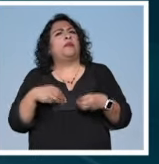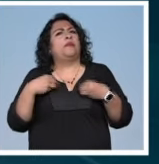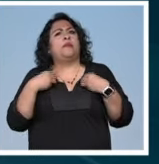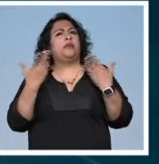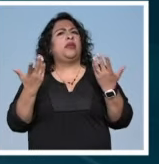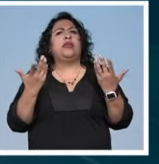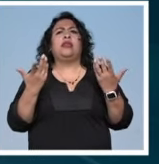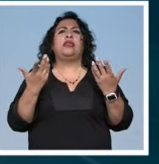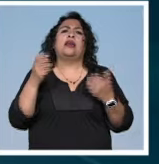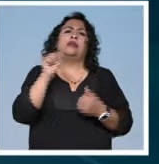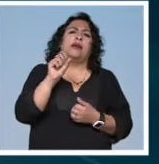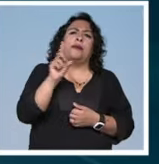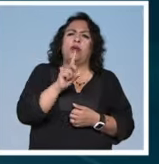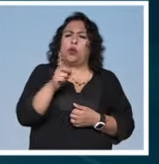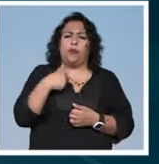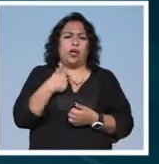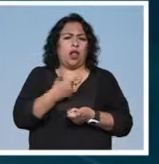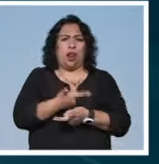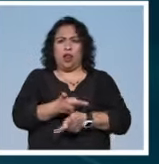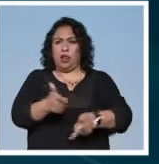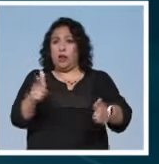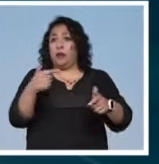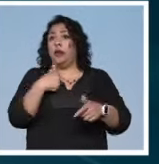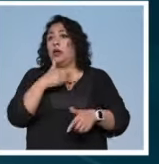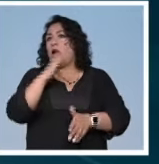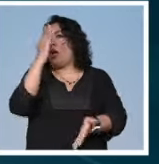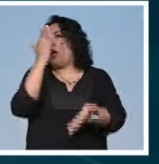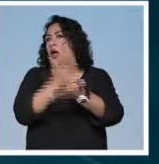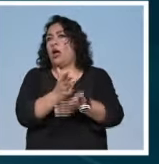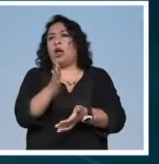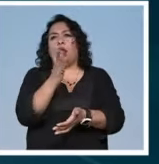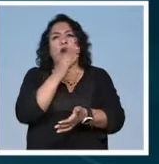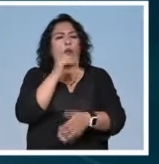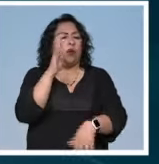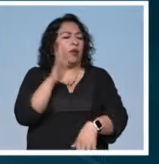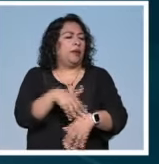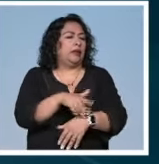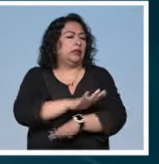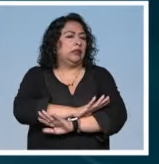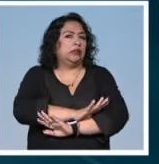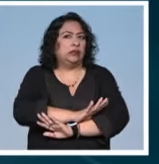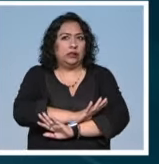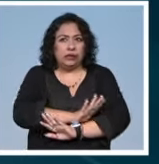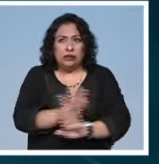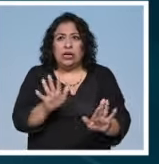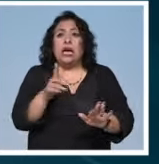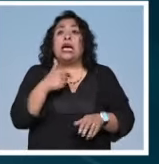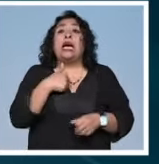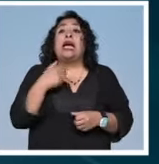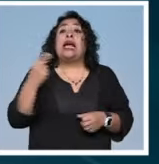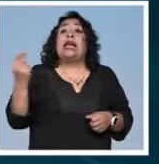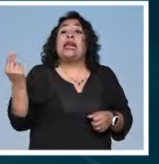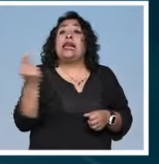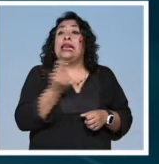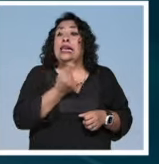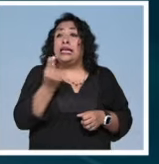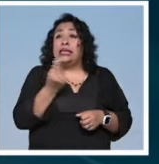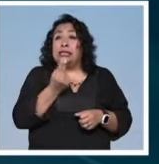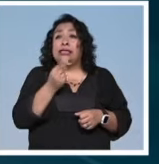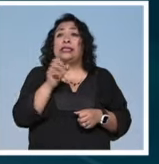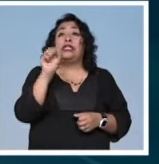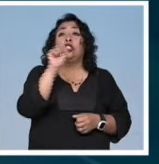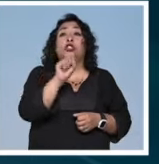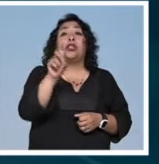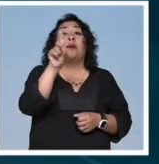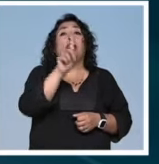y sus fines de semana. No puedo más. No puedo más. Necesito estar los